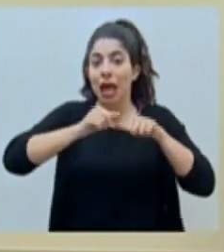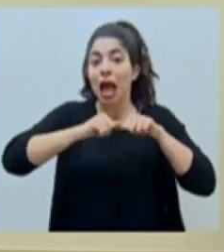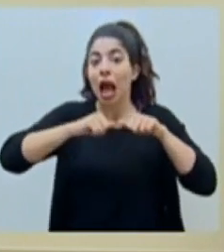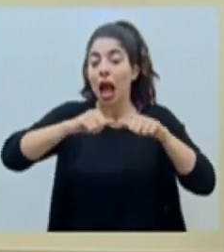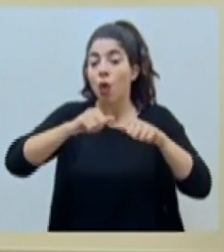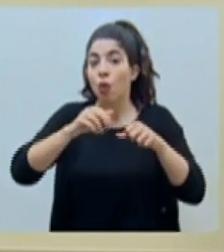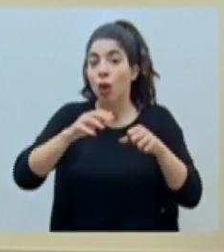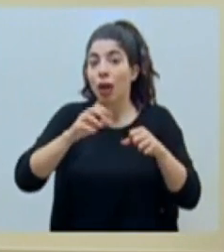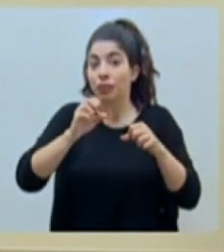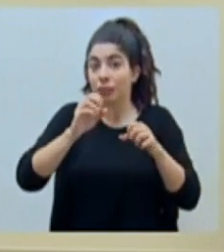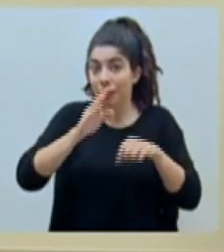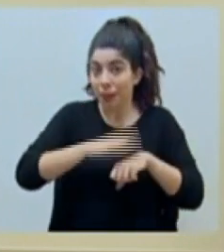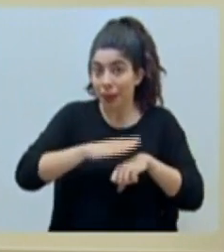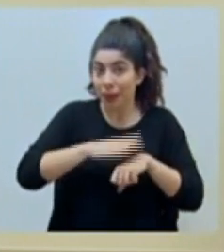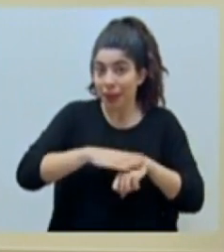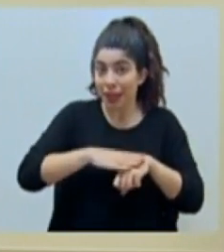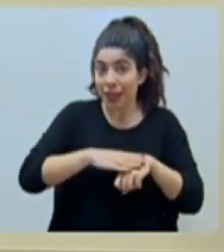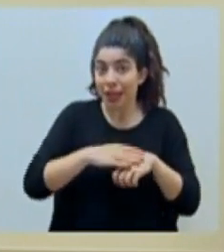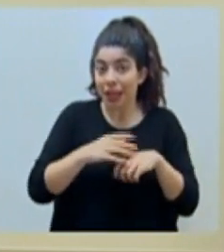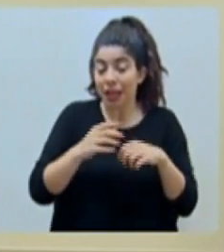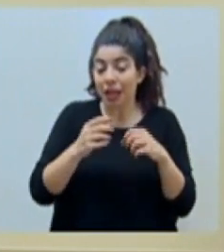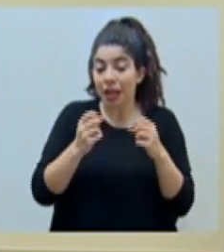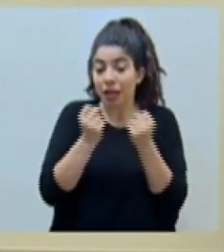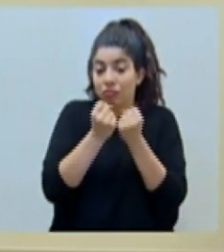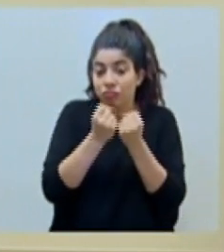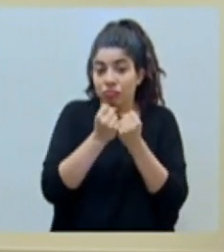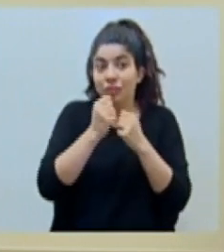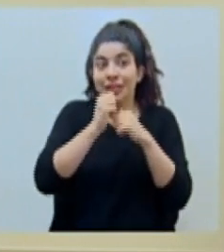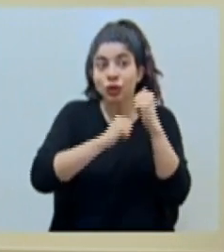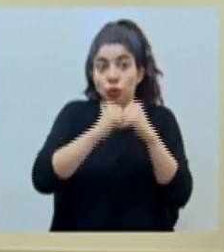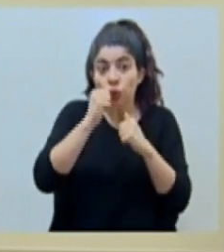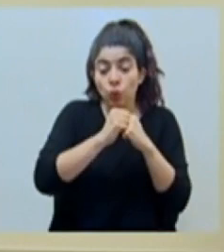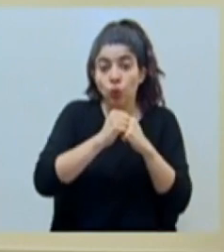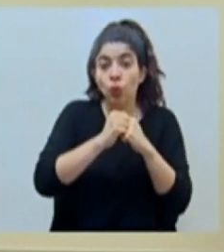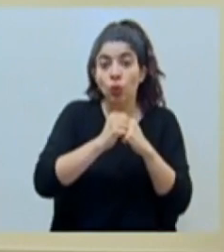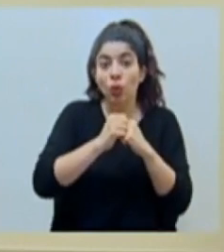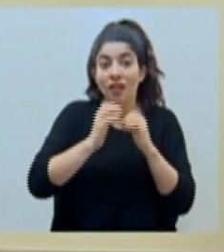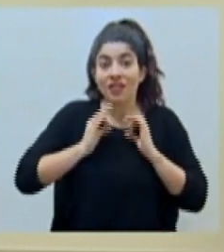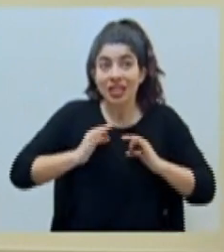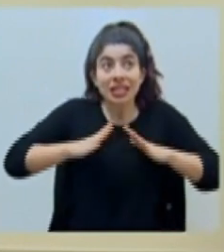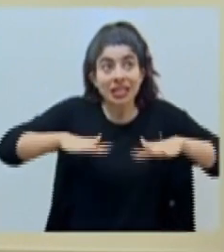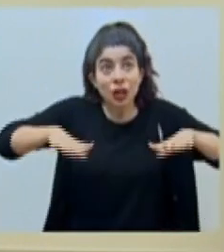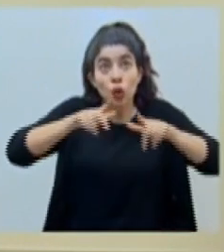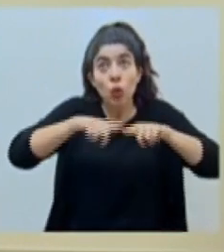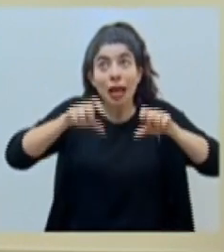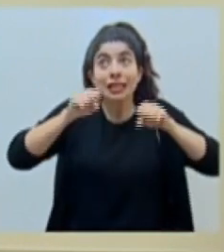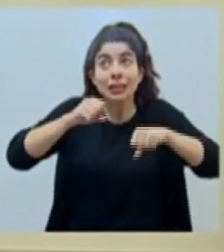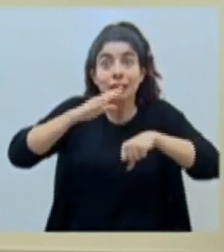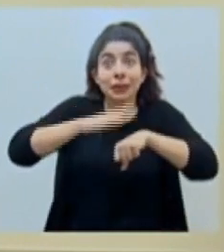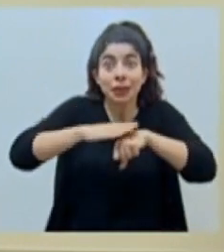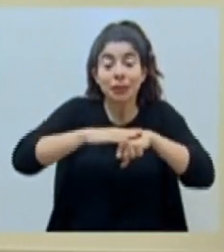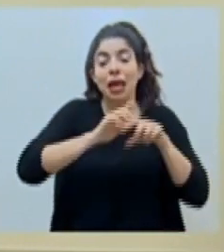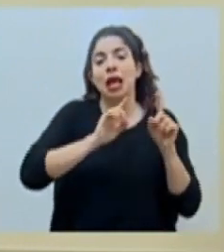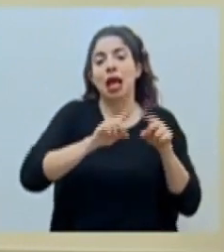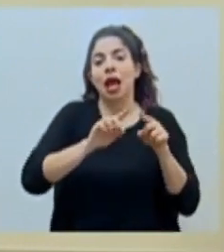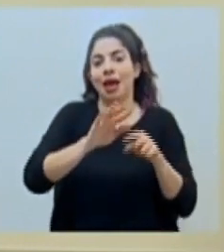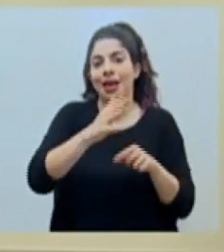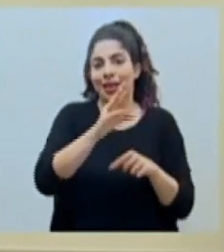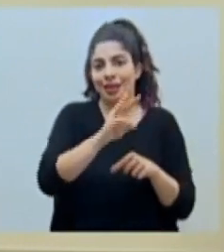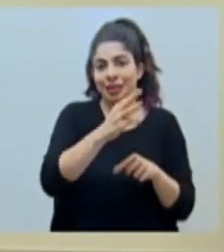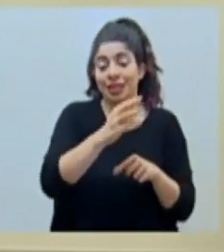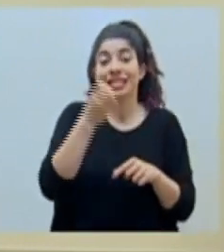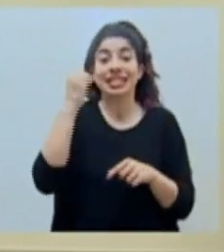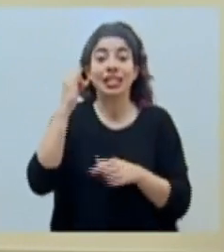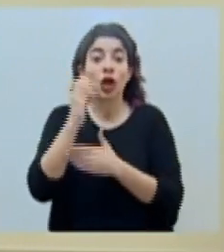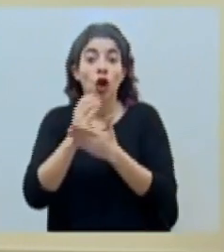la densidad de las aulas y la infraestructura física del centro educativo. Si estamos hablando de la secundaria, estamos